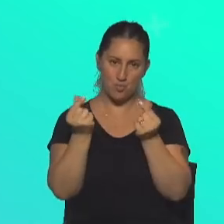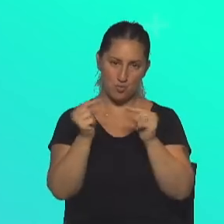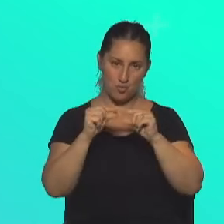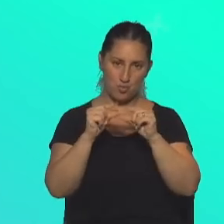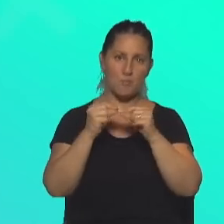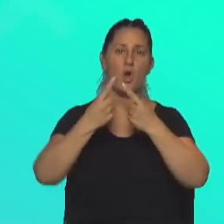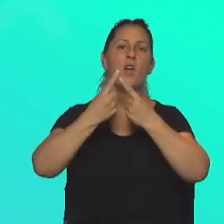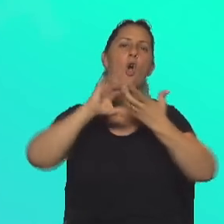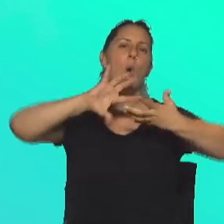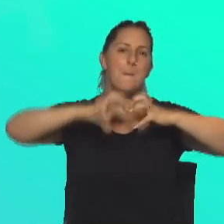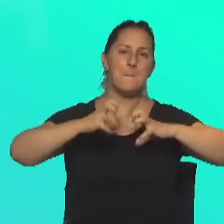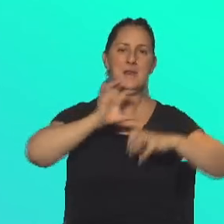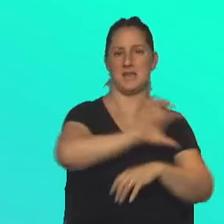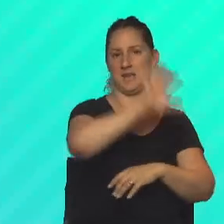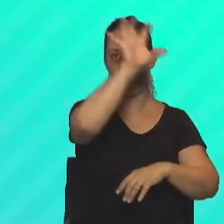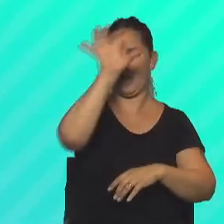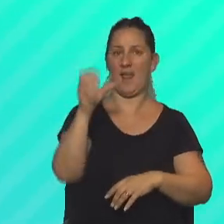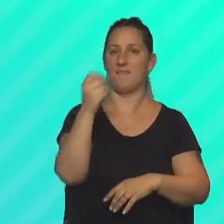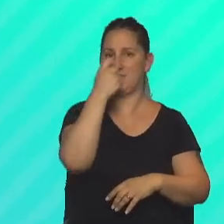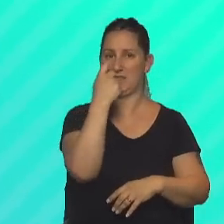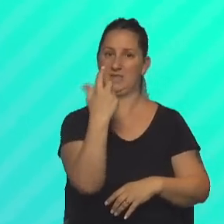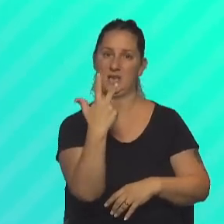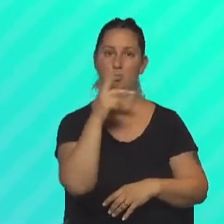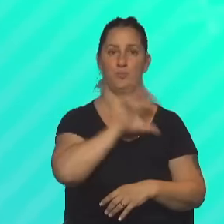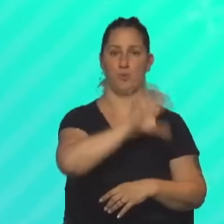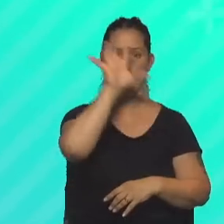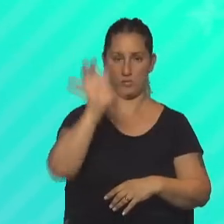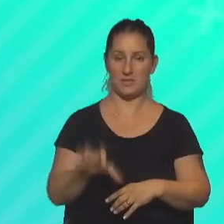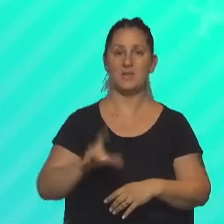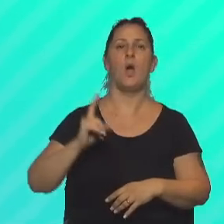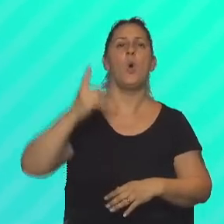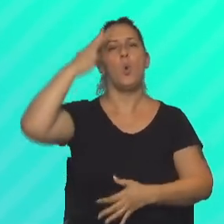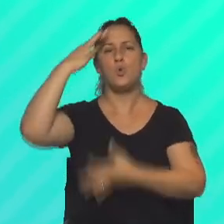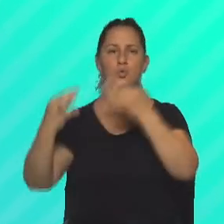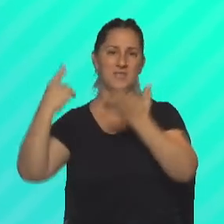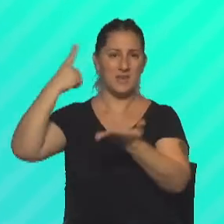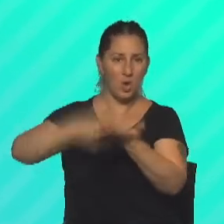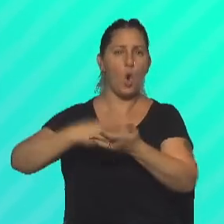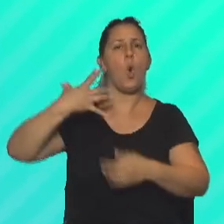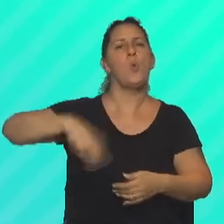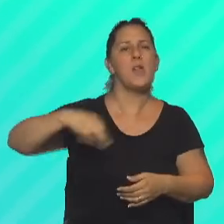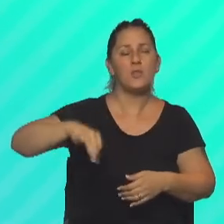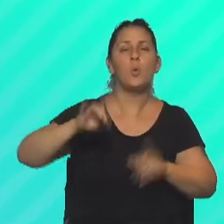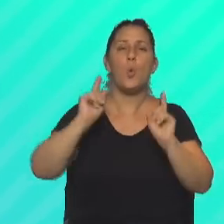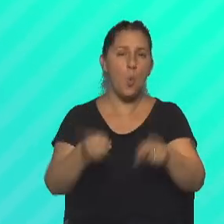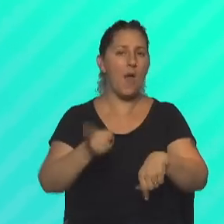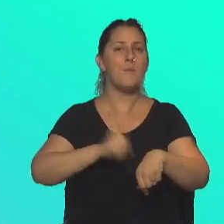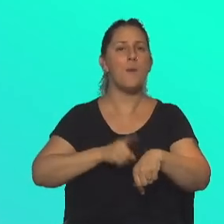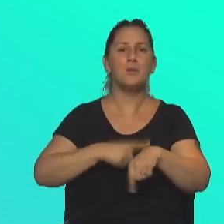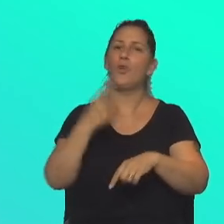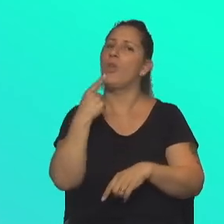recursos de las 23 provincias argentinas. Las decisiones judiciales son obligatorias aun cuando las